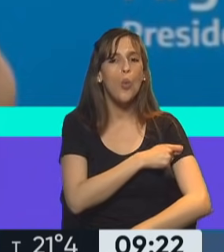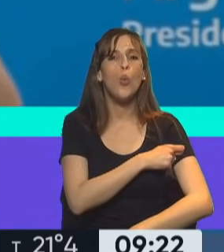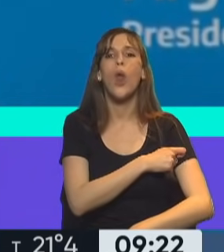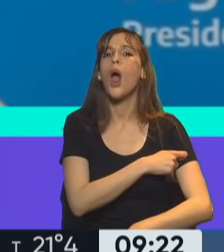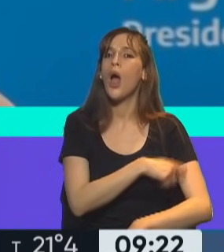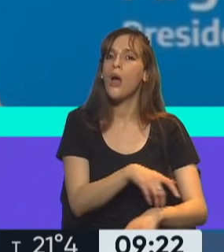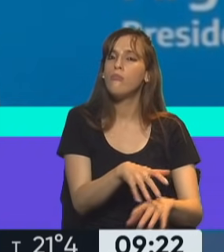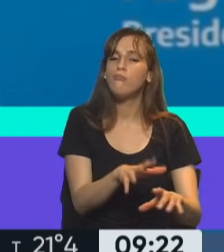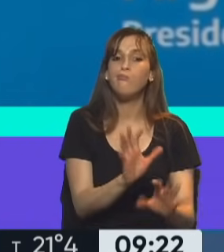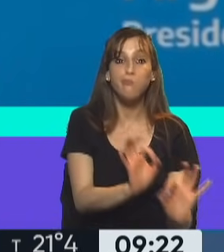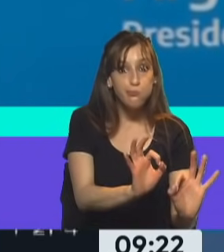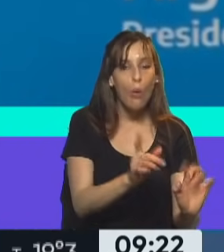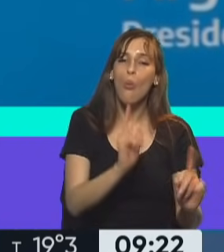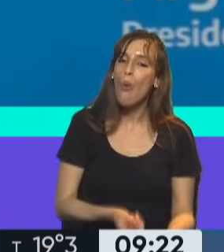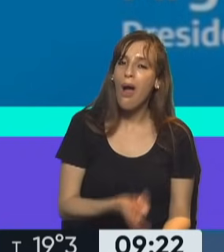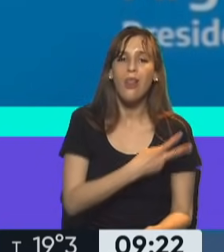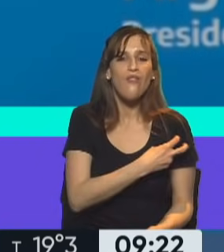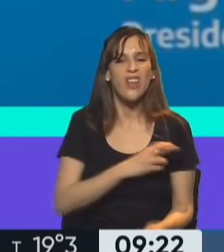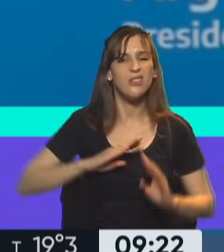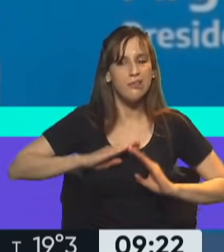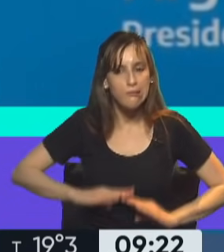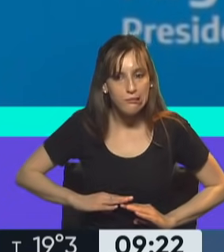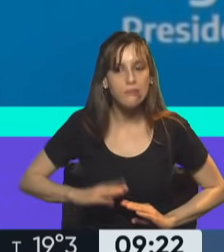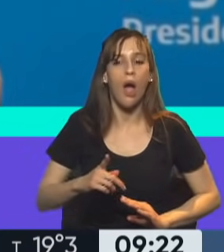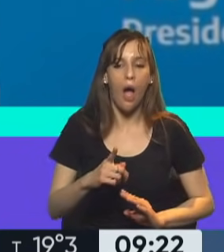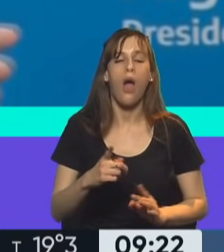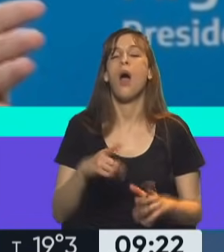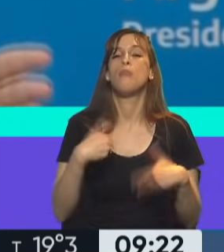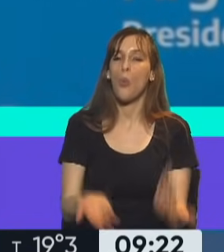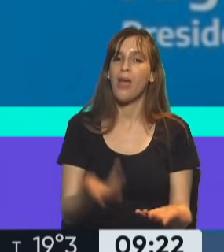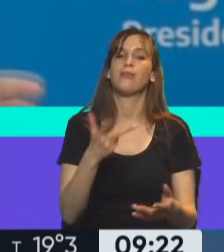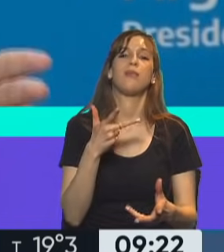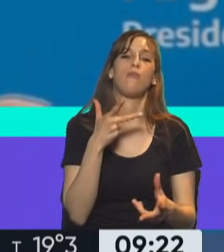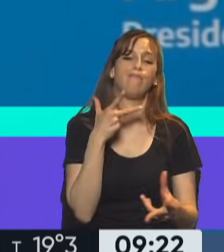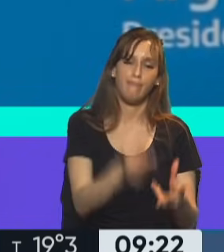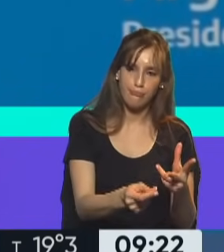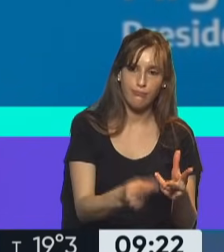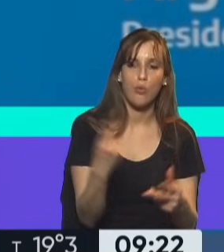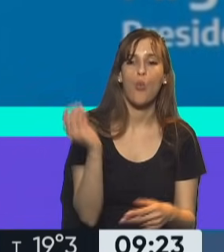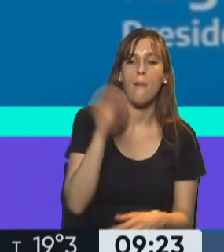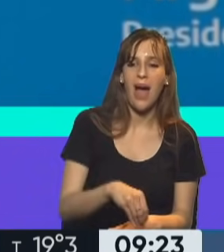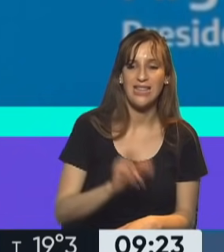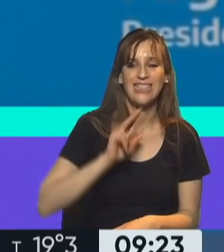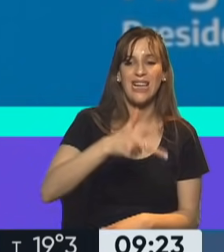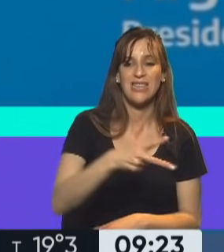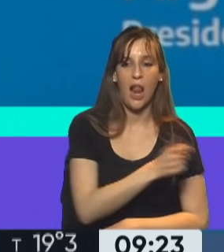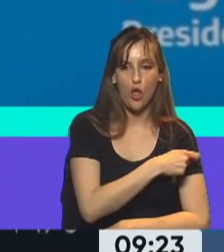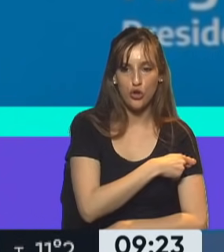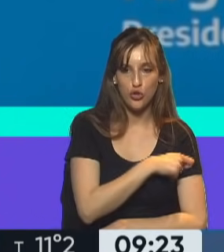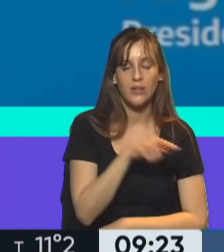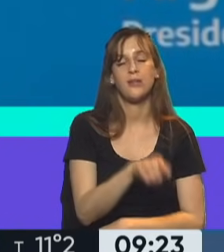menor respuesta inmune y requieren reforzar la inmunidad, requieren recibir en el esquema primario 3 dosis y, por supuesto,